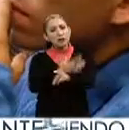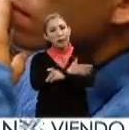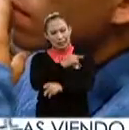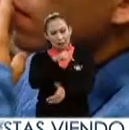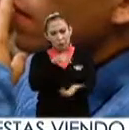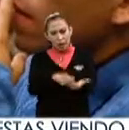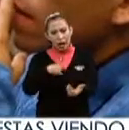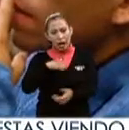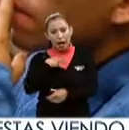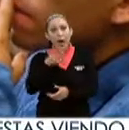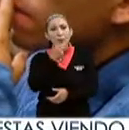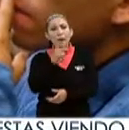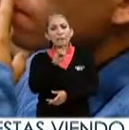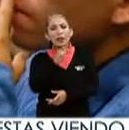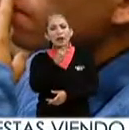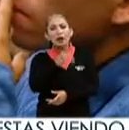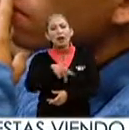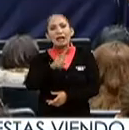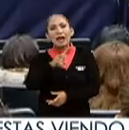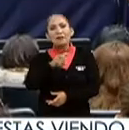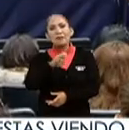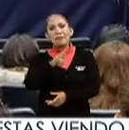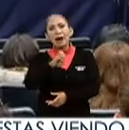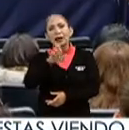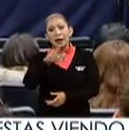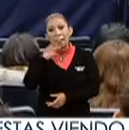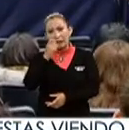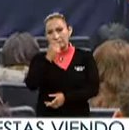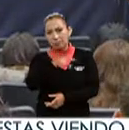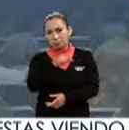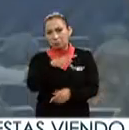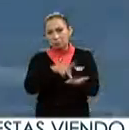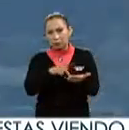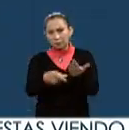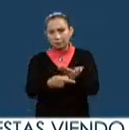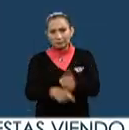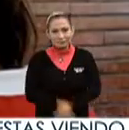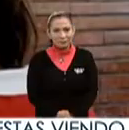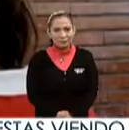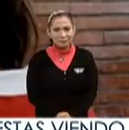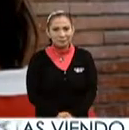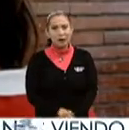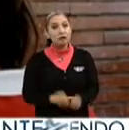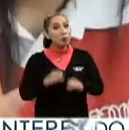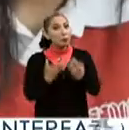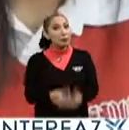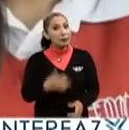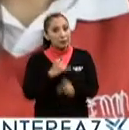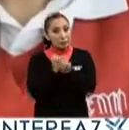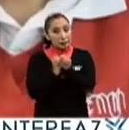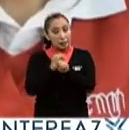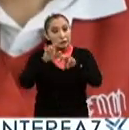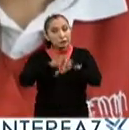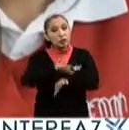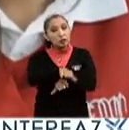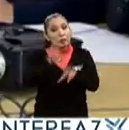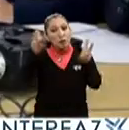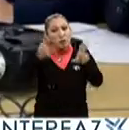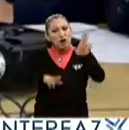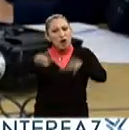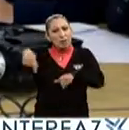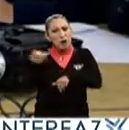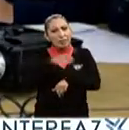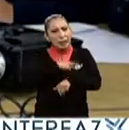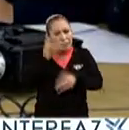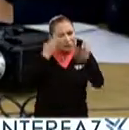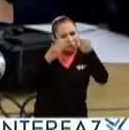acompaña en el estudio el pedagogo Kevin Barrera para hablarnos del proyecto. No te pierdas el reportaje sobre cómo los normalistas